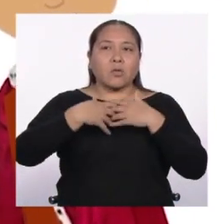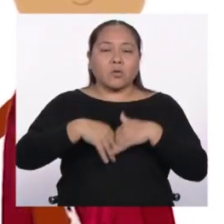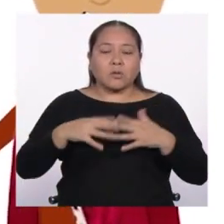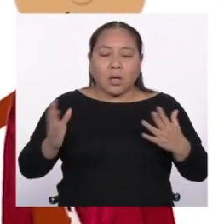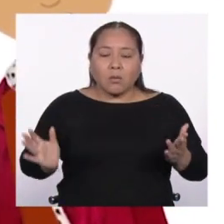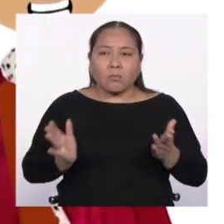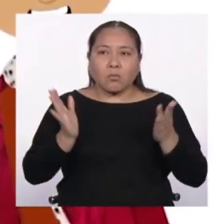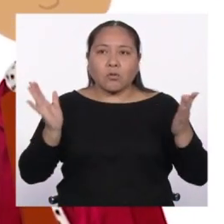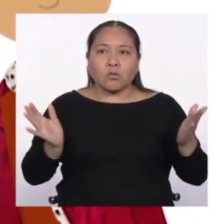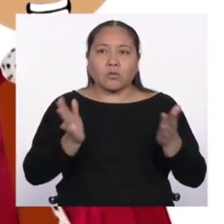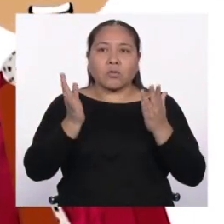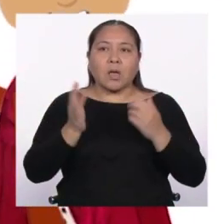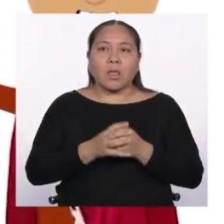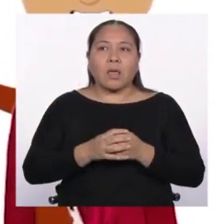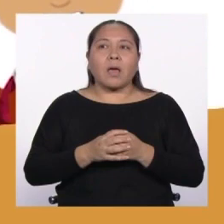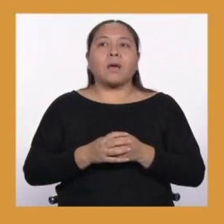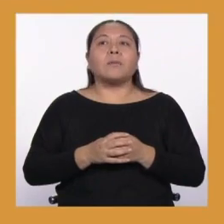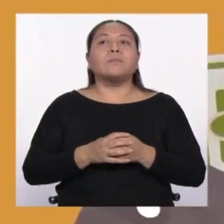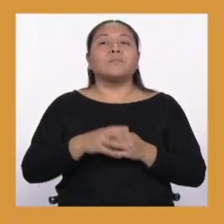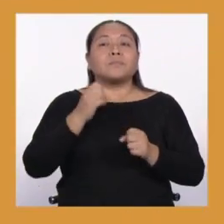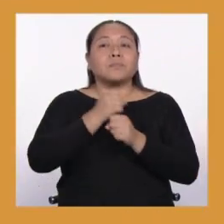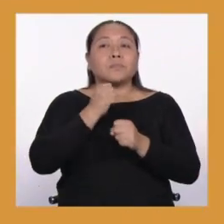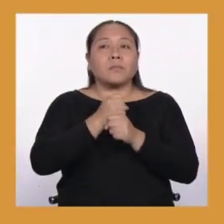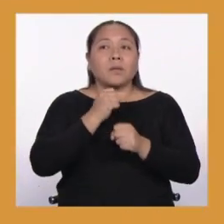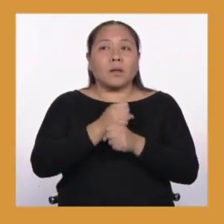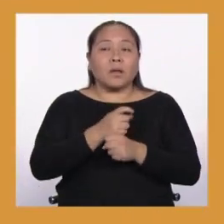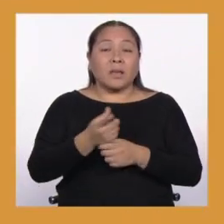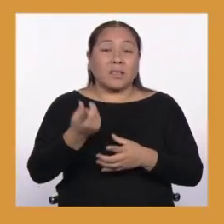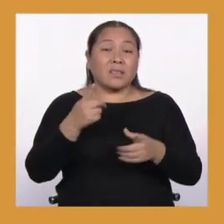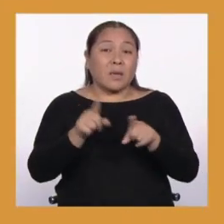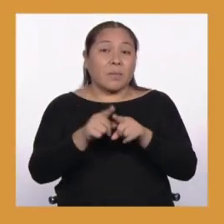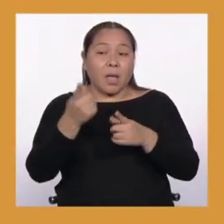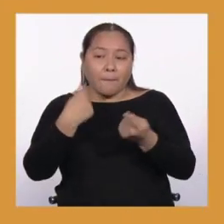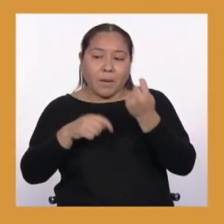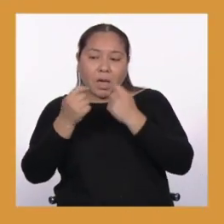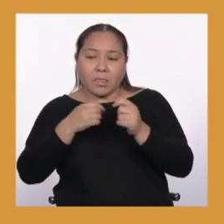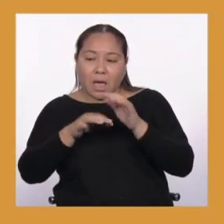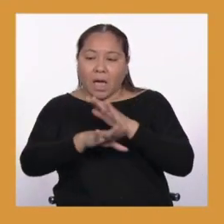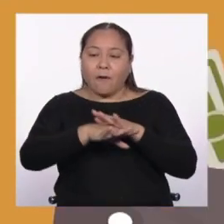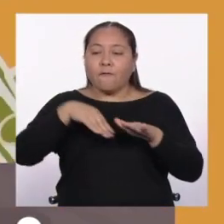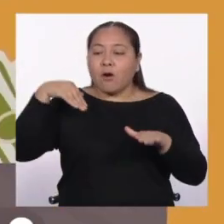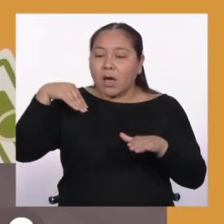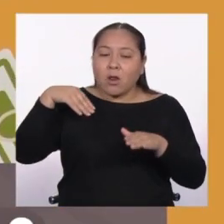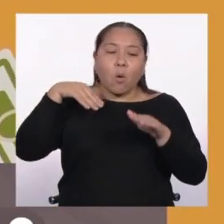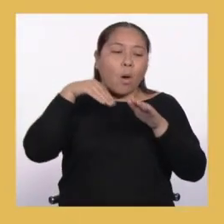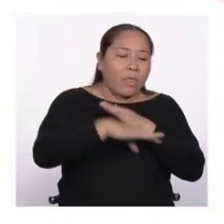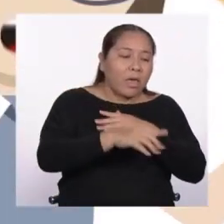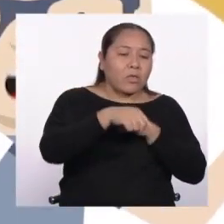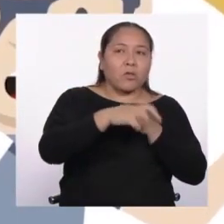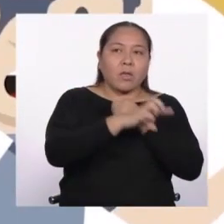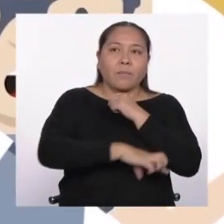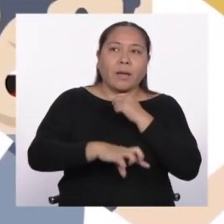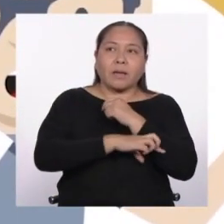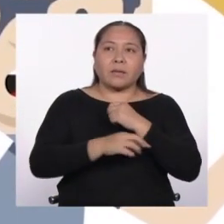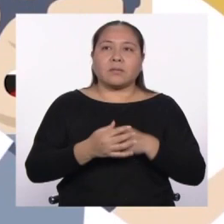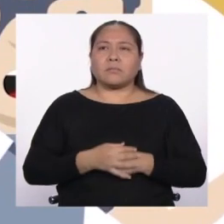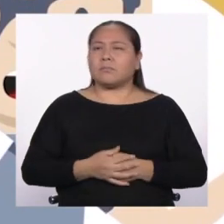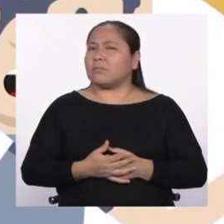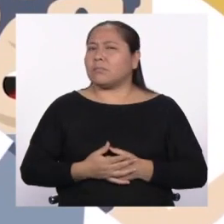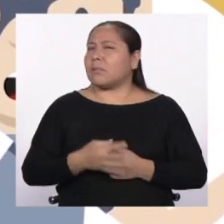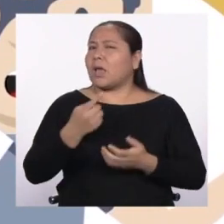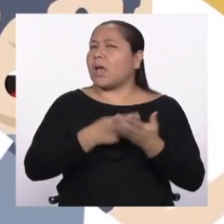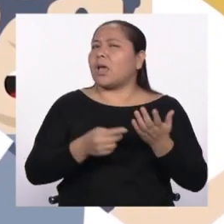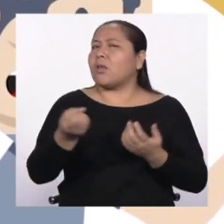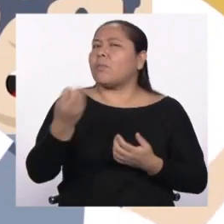impulsada principalmente por los monarcas, y el comercio, que se dio tanto en el interior como en el exterior de los países. Profe, ¿qué más